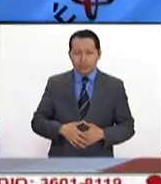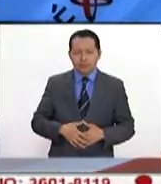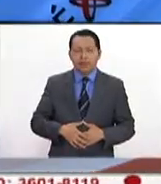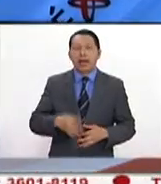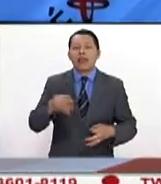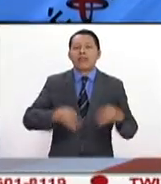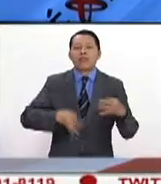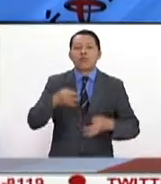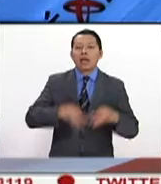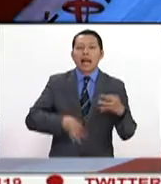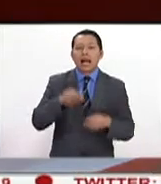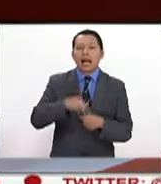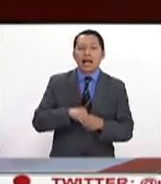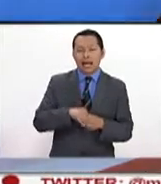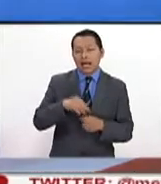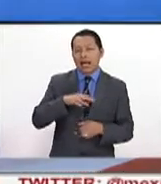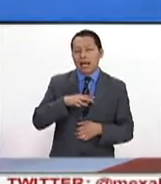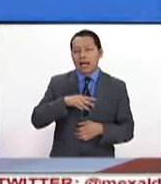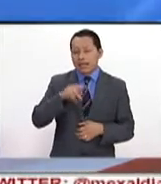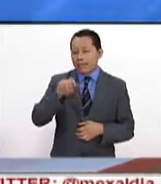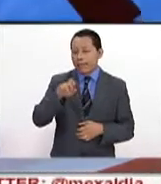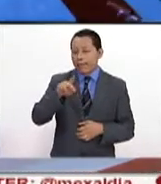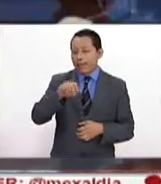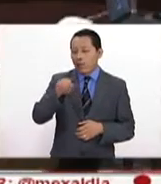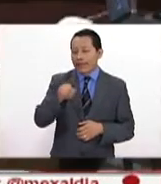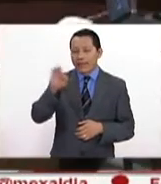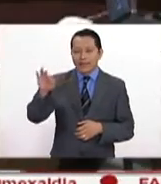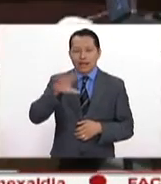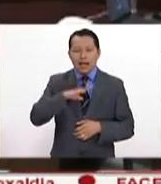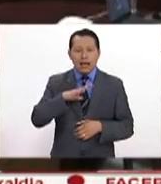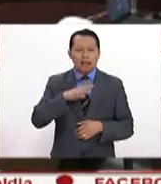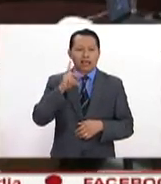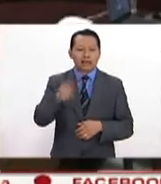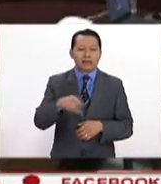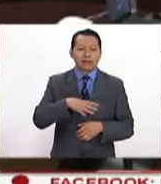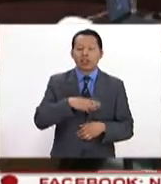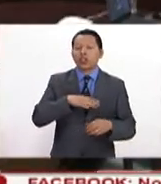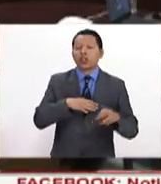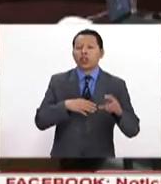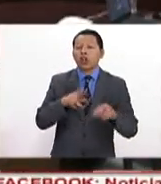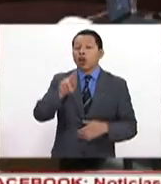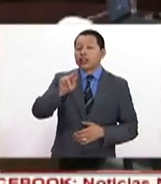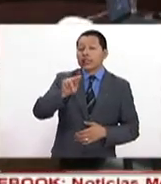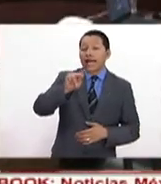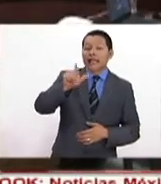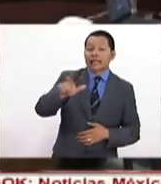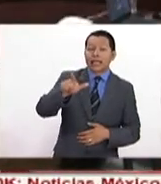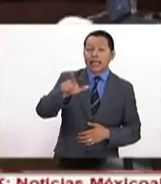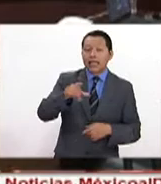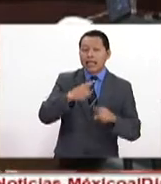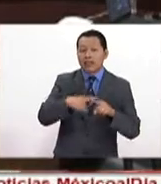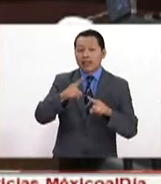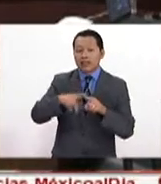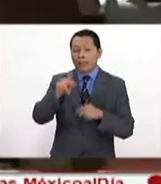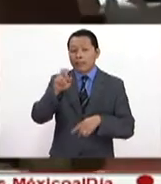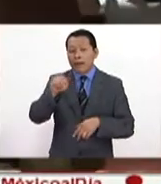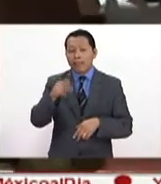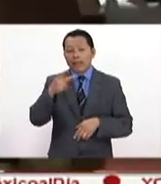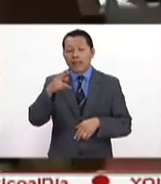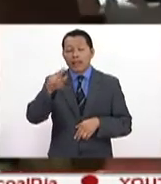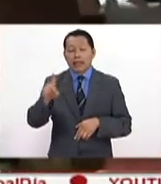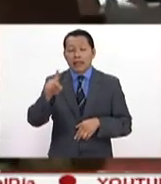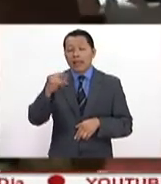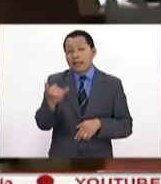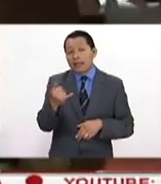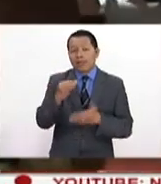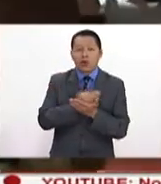El Tribunal Electoral del Poder Judicial de la Federación avanzó en la resolución de las 87 impugnaciones interpuestas por el PAN, PRD y Morena sobre